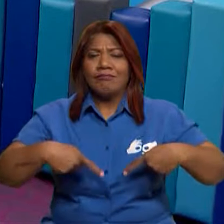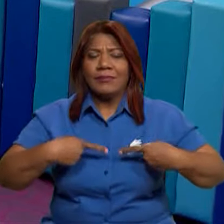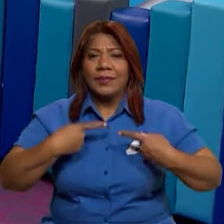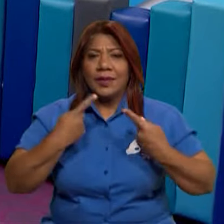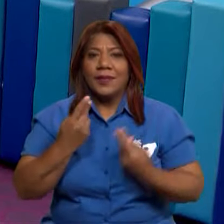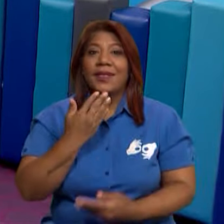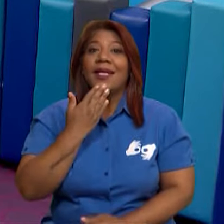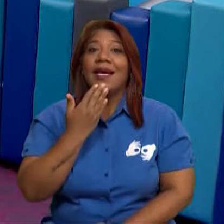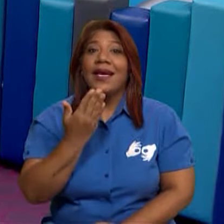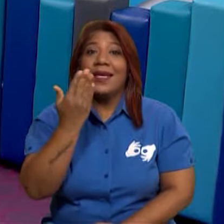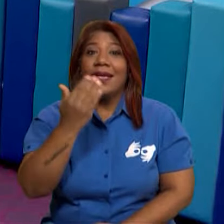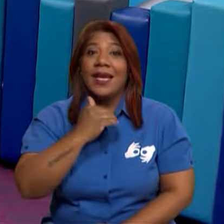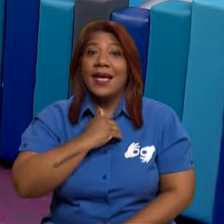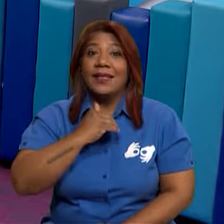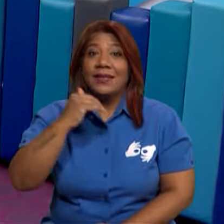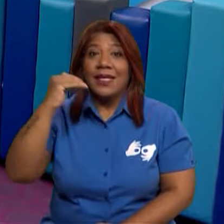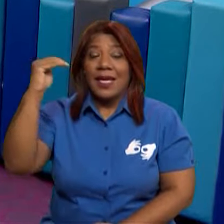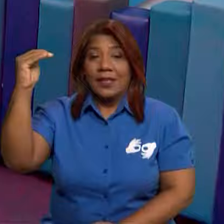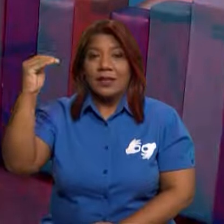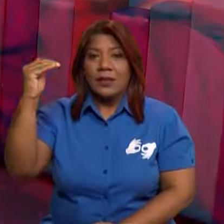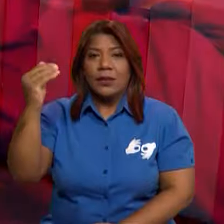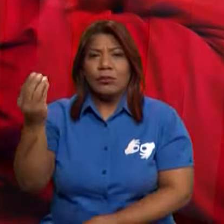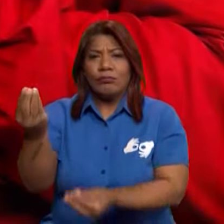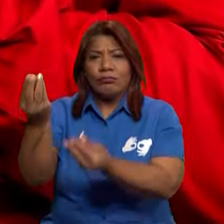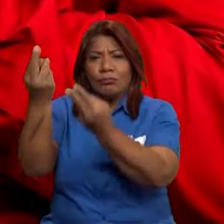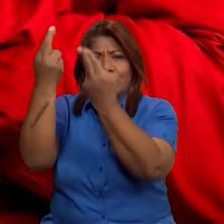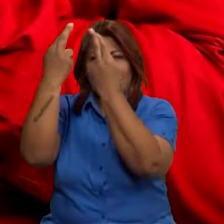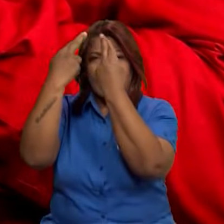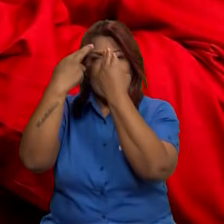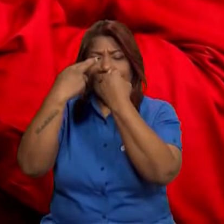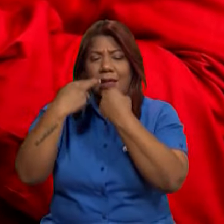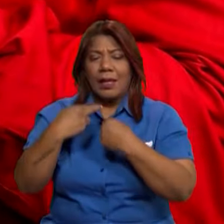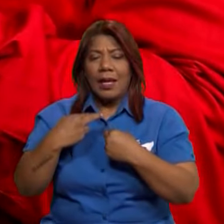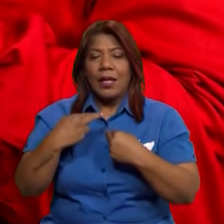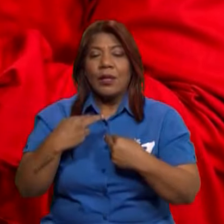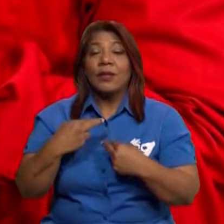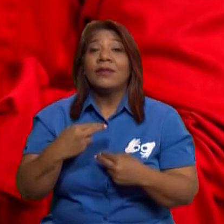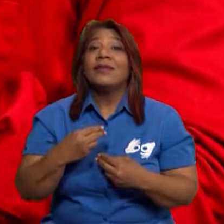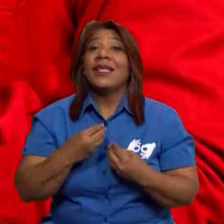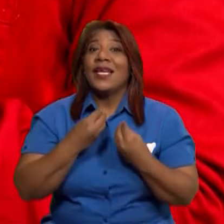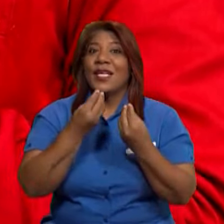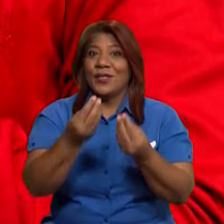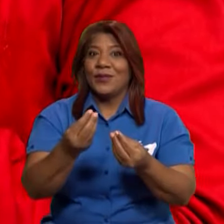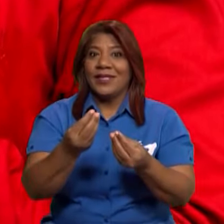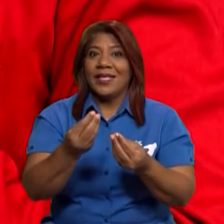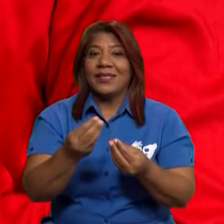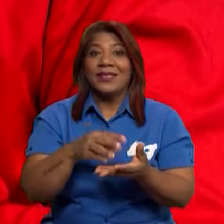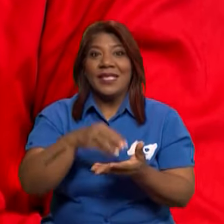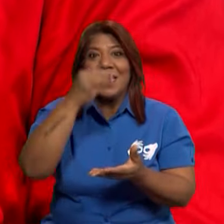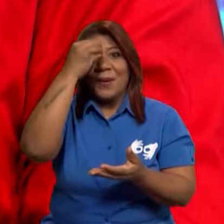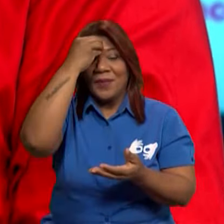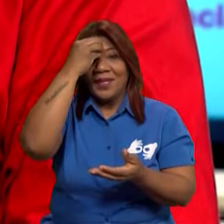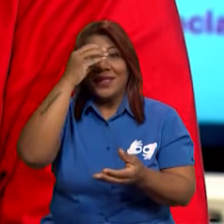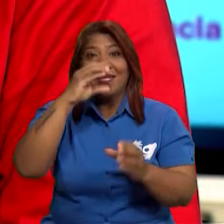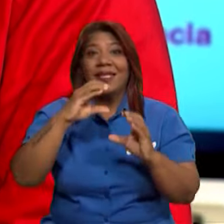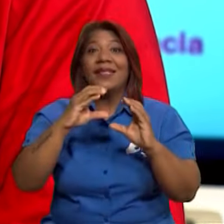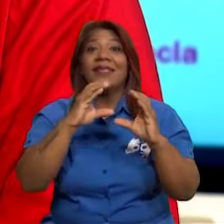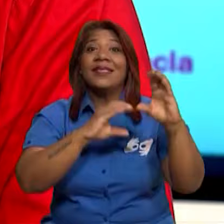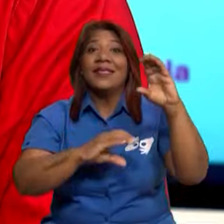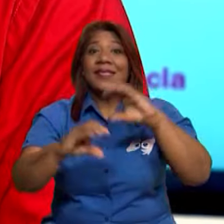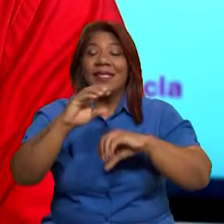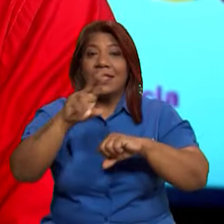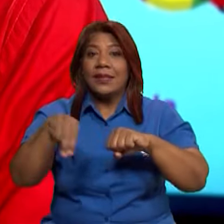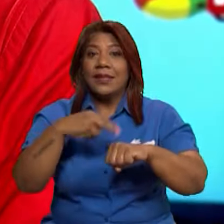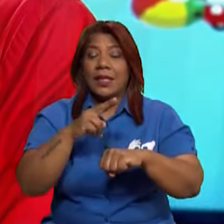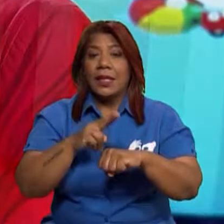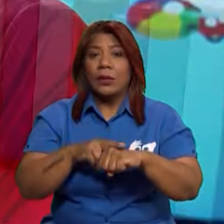Señor, por el privilegio que nos has concedido de poder estar en la clase de ciencias naturales. Pero, Señor, ahí hay un